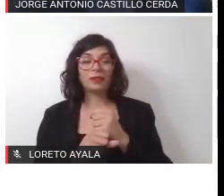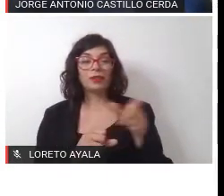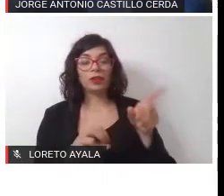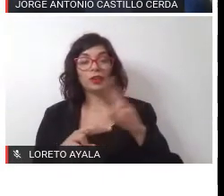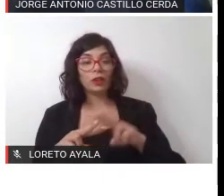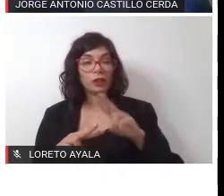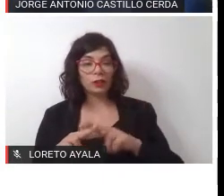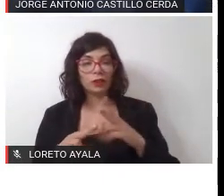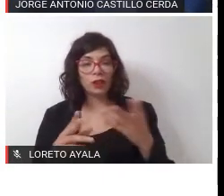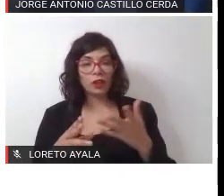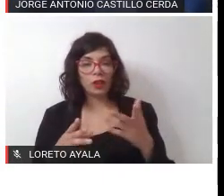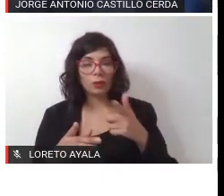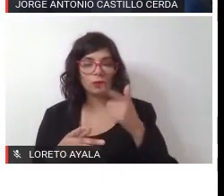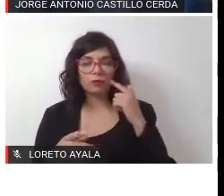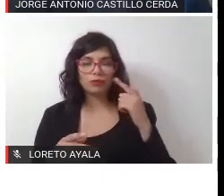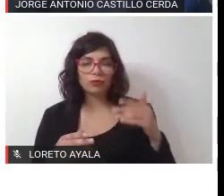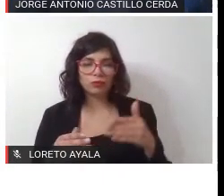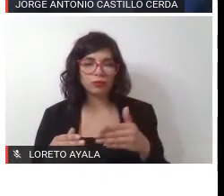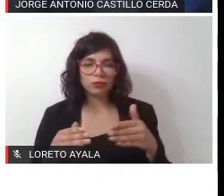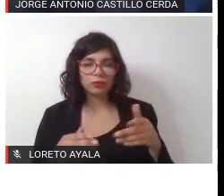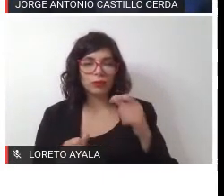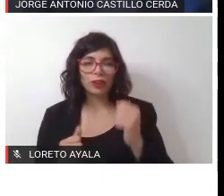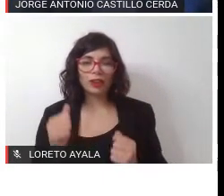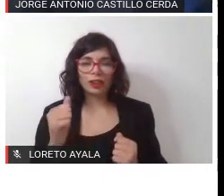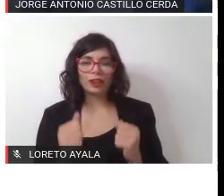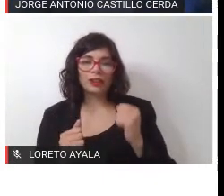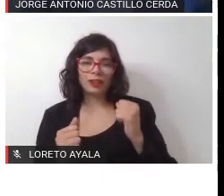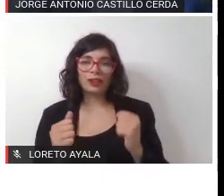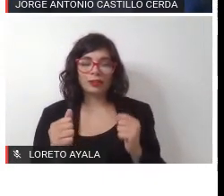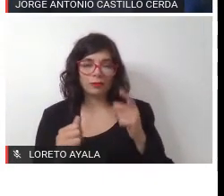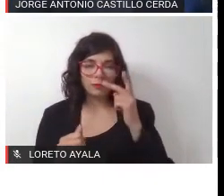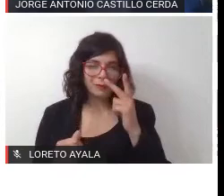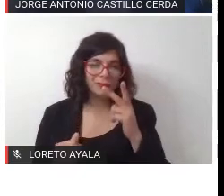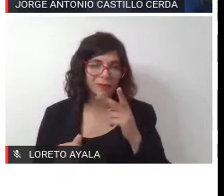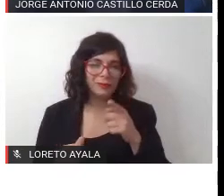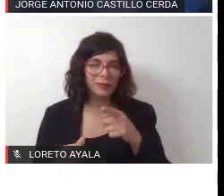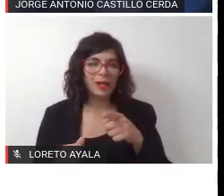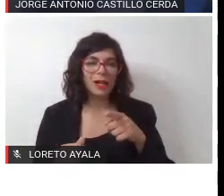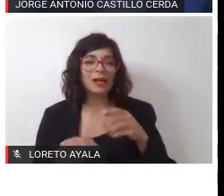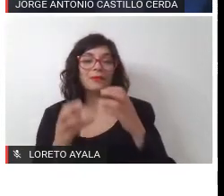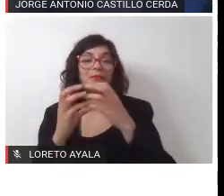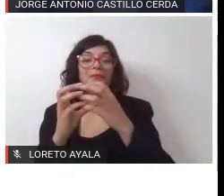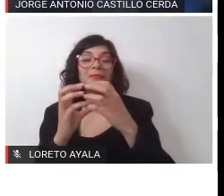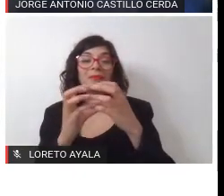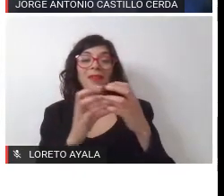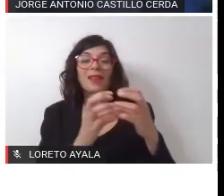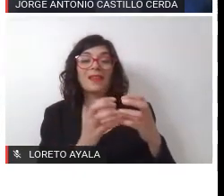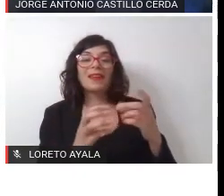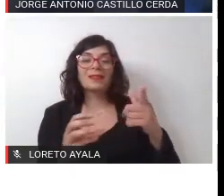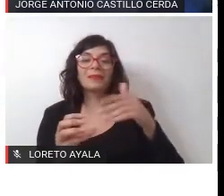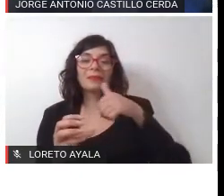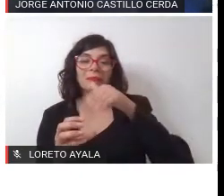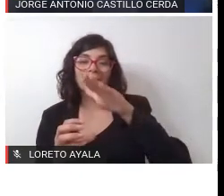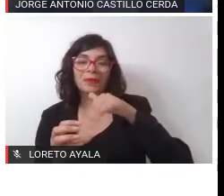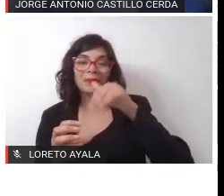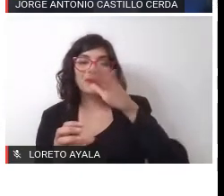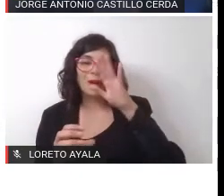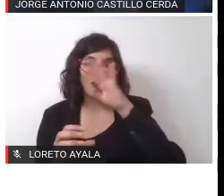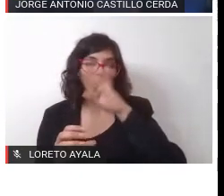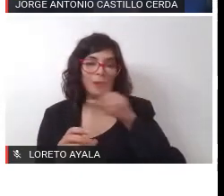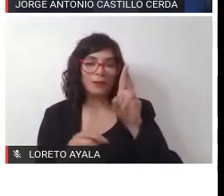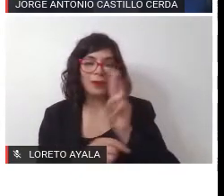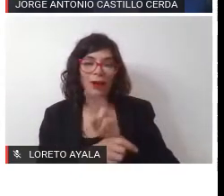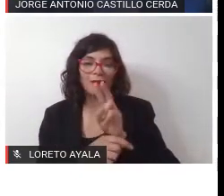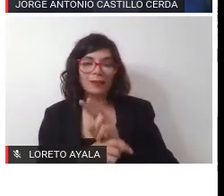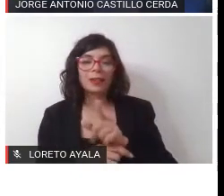trote. Si ustedes se fijan un poquito más, van a ver que las piedras están pintadas por la propia profesora y